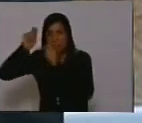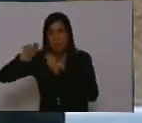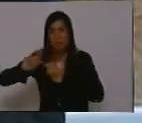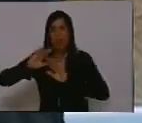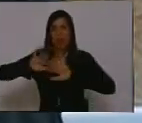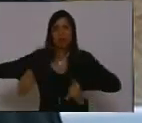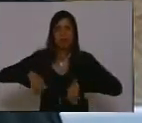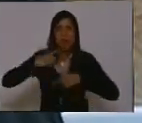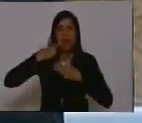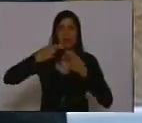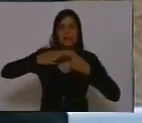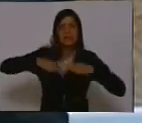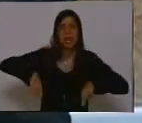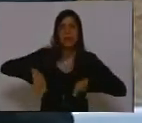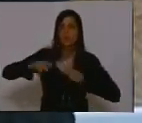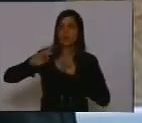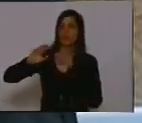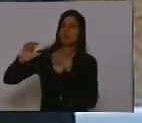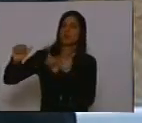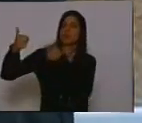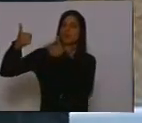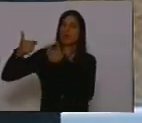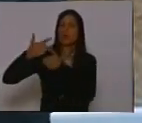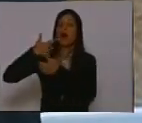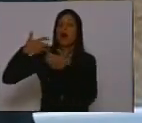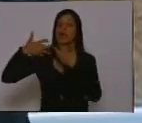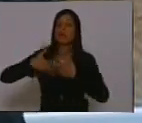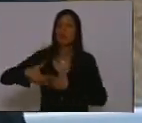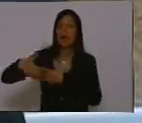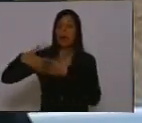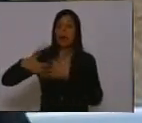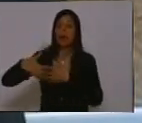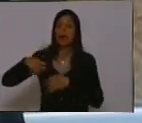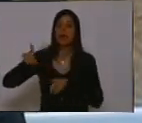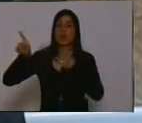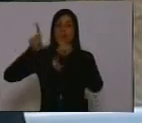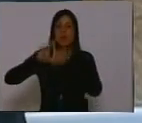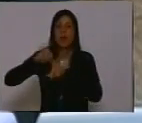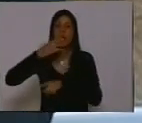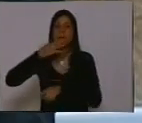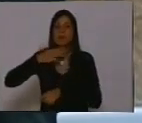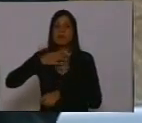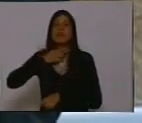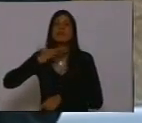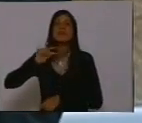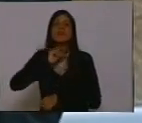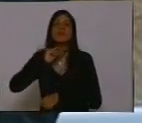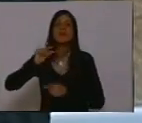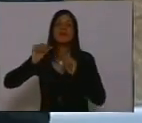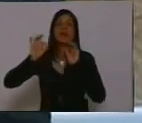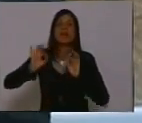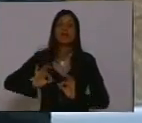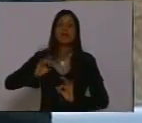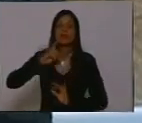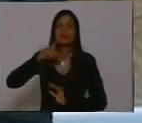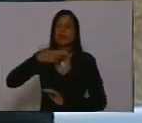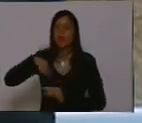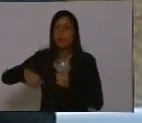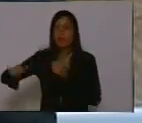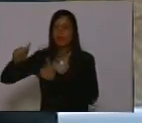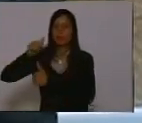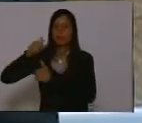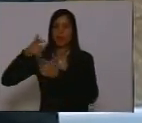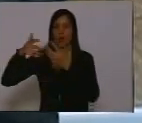casualmente, ante el sumo poder o el sumo sacerdote de la corrupción internacional, en este